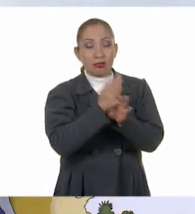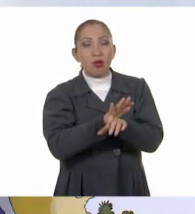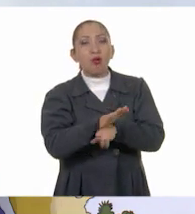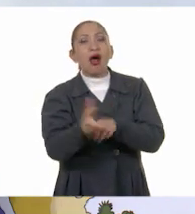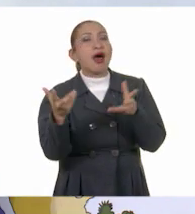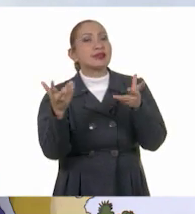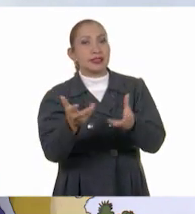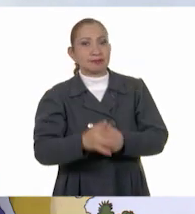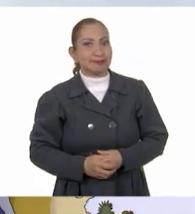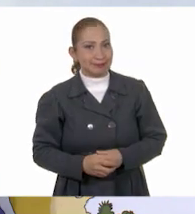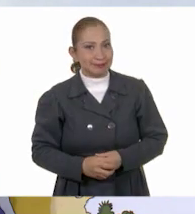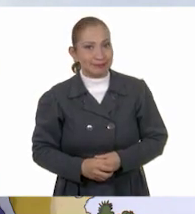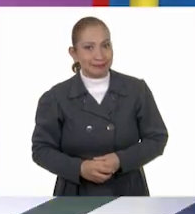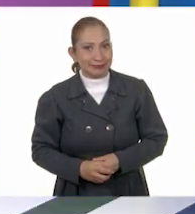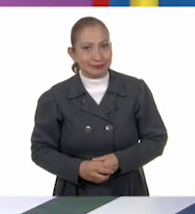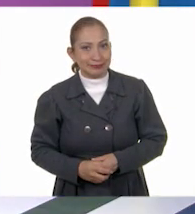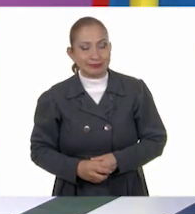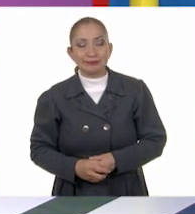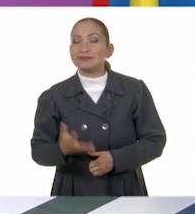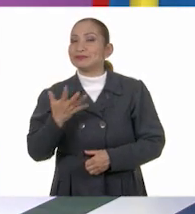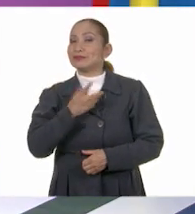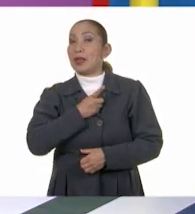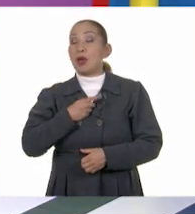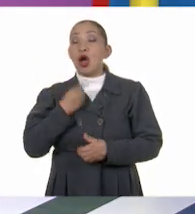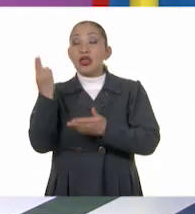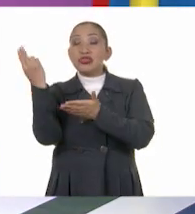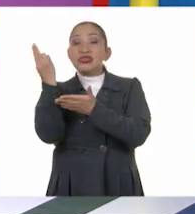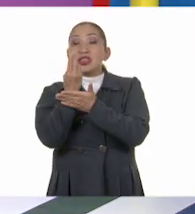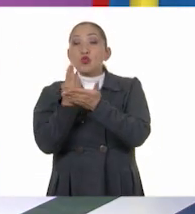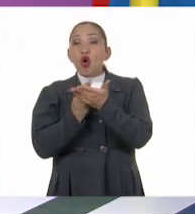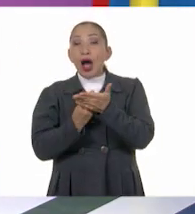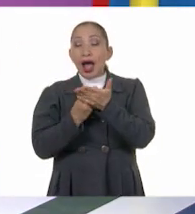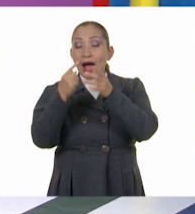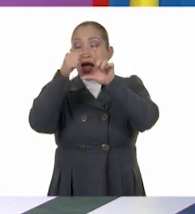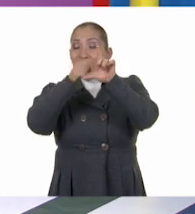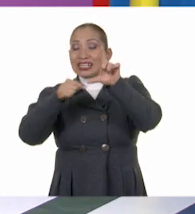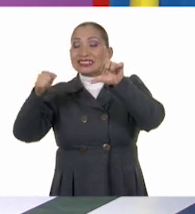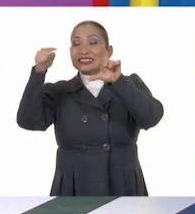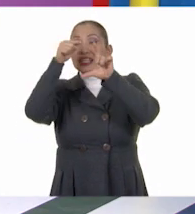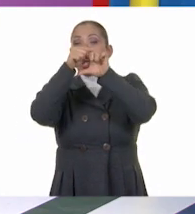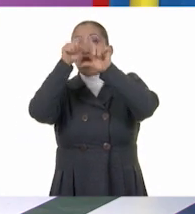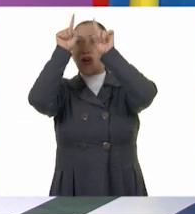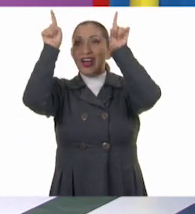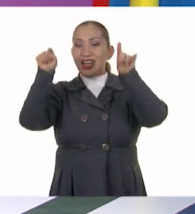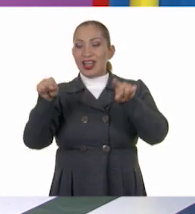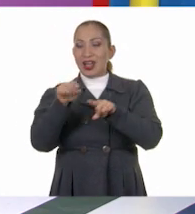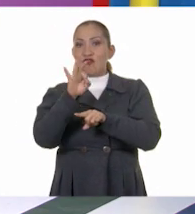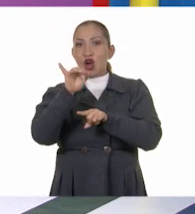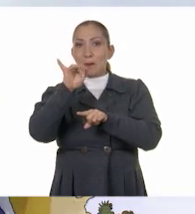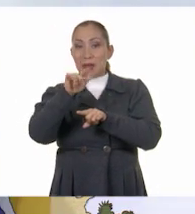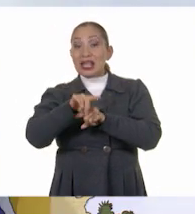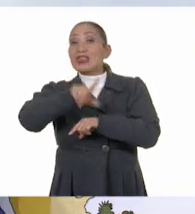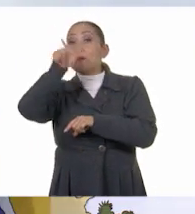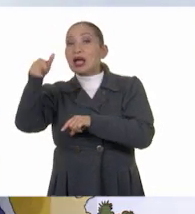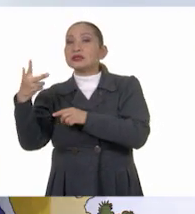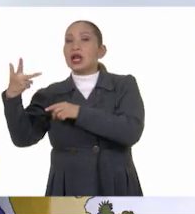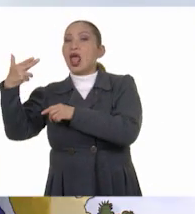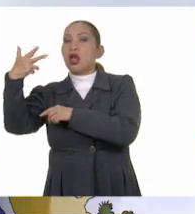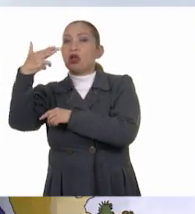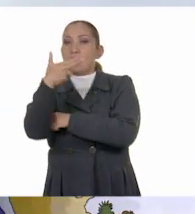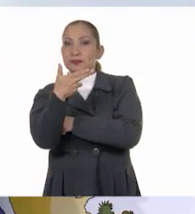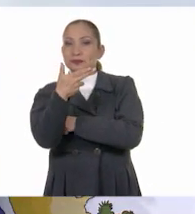acciones tenemos que hacer? Bueno, pues tenemos que dibujar unos círculos en el FOMI y luego los tenemos que recortar. Sí. Así es.